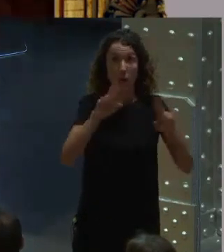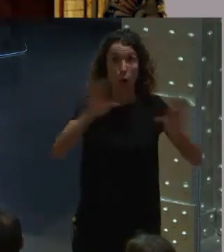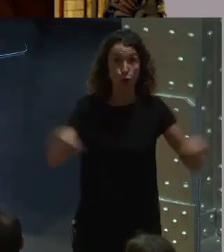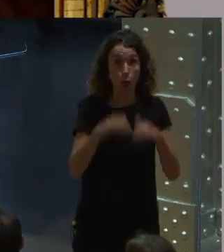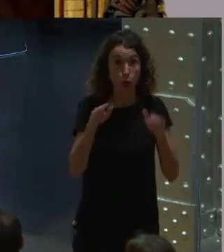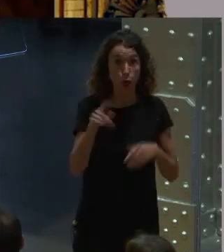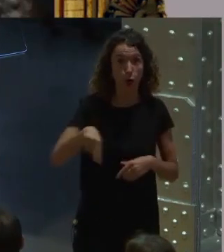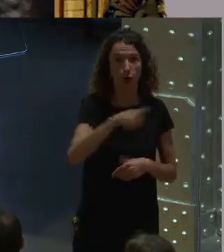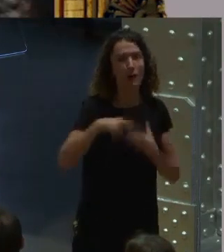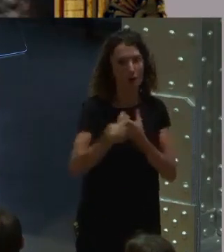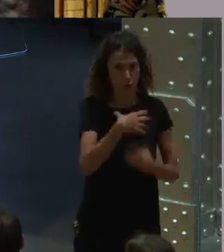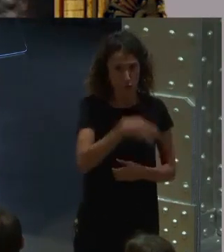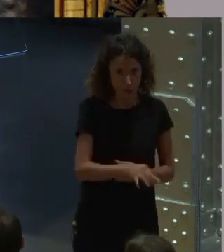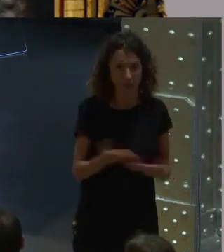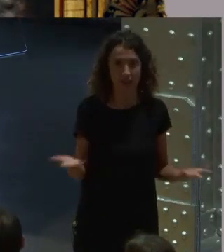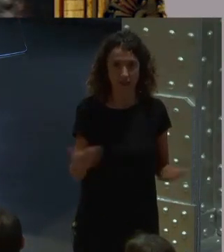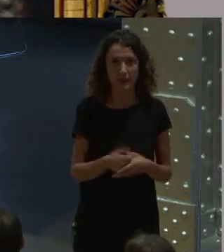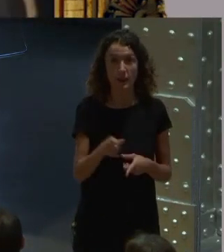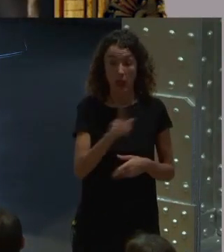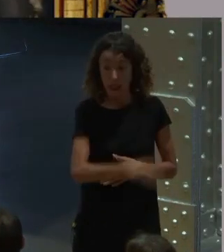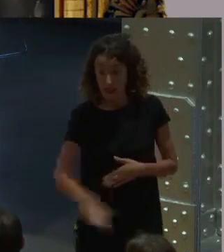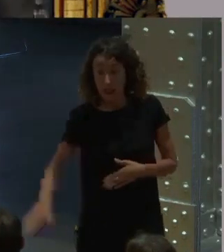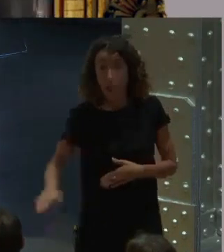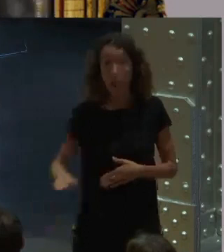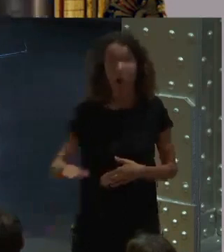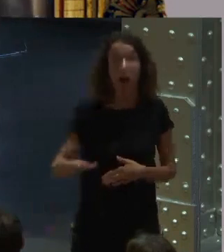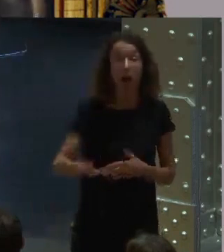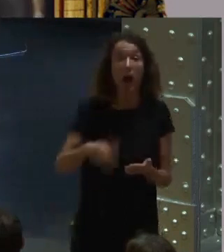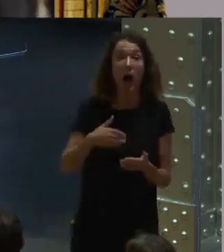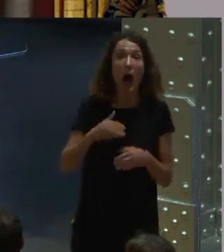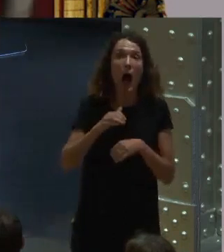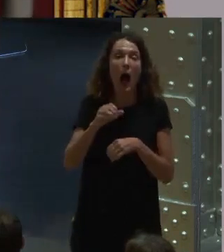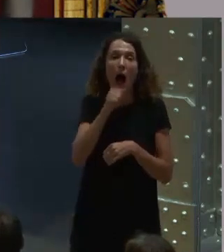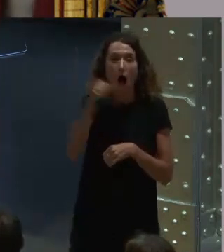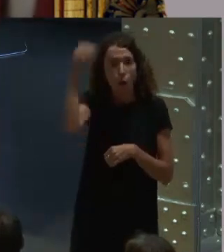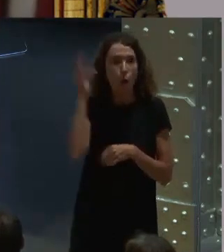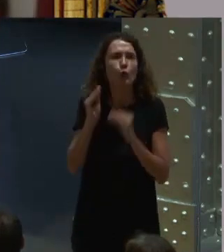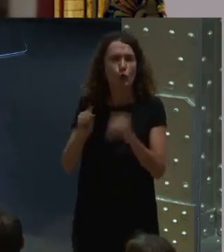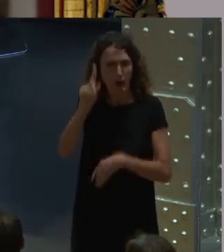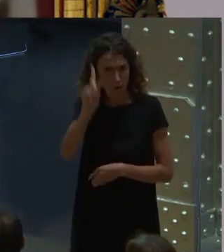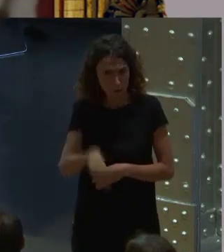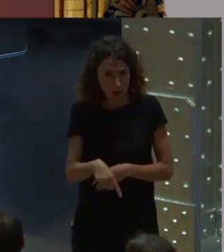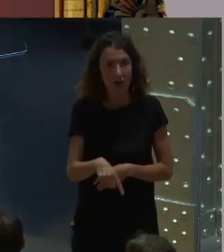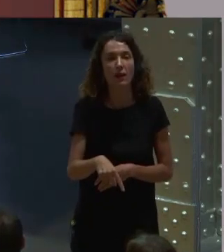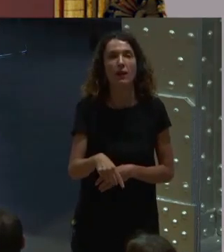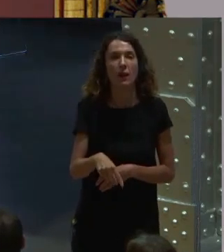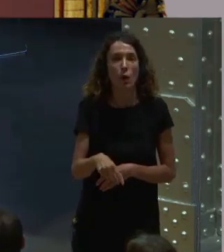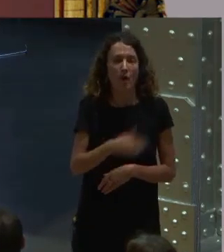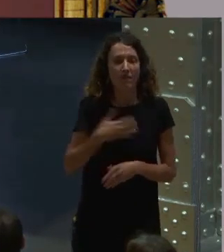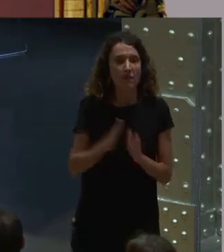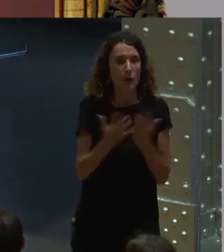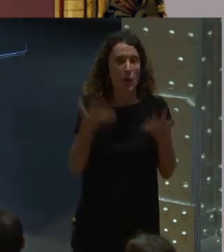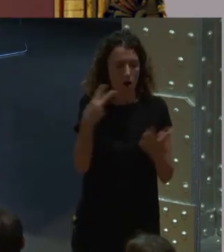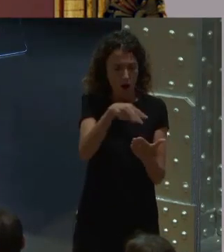mundo pueda participar, desde los niños pequeños a sus abuelos, desde los ávidos lectores